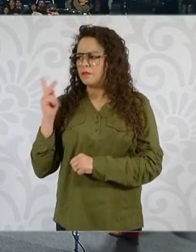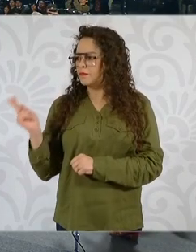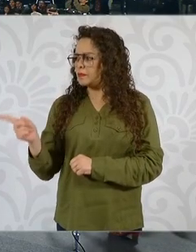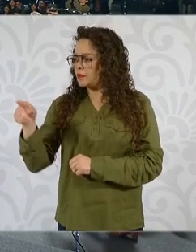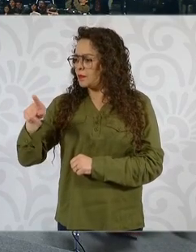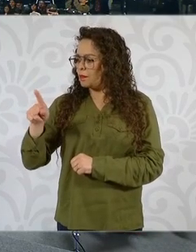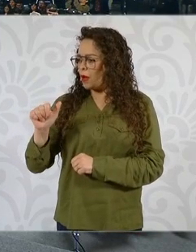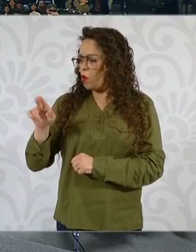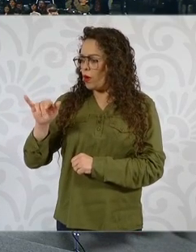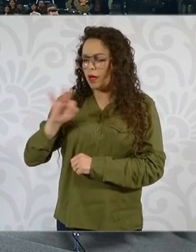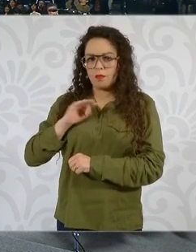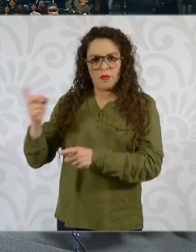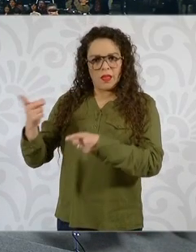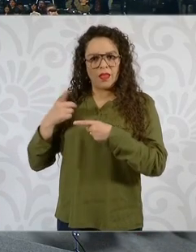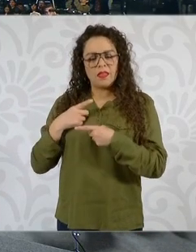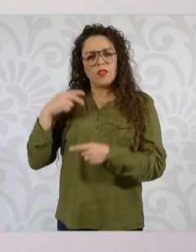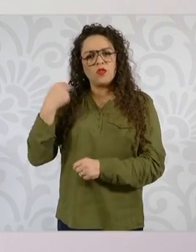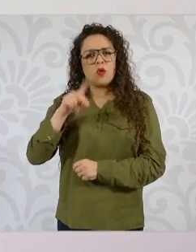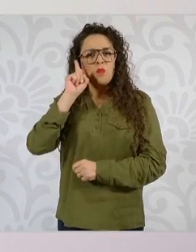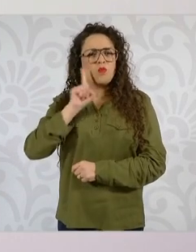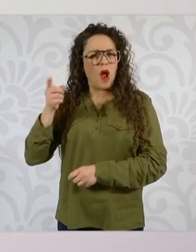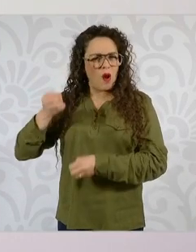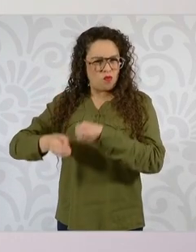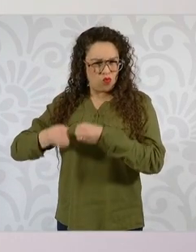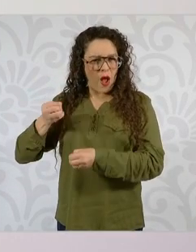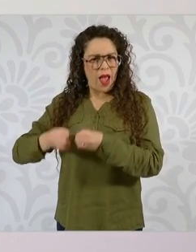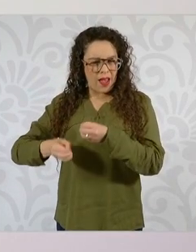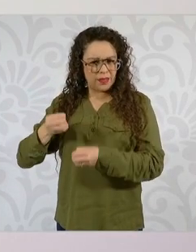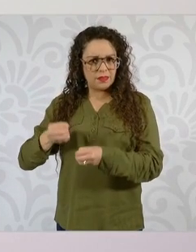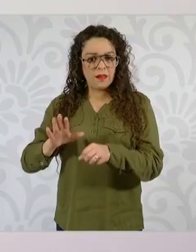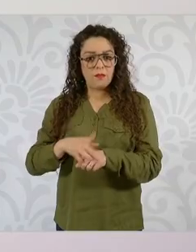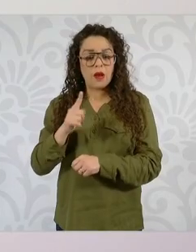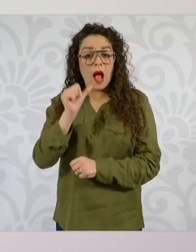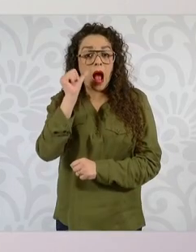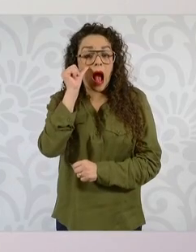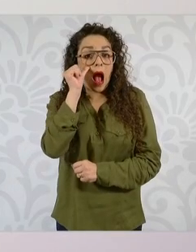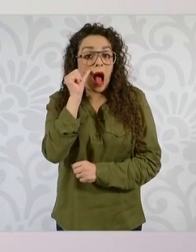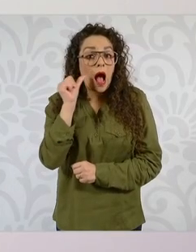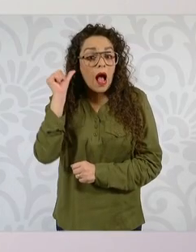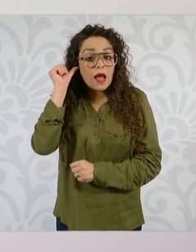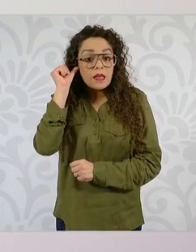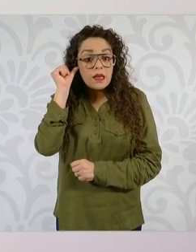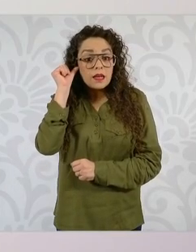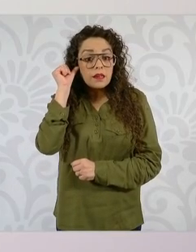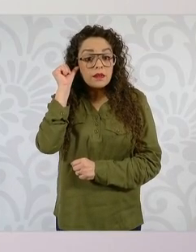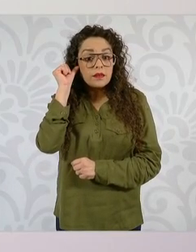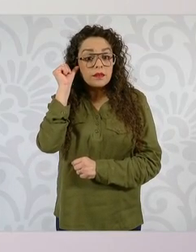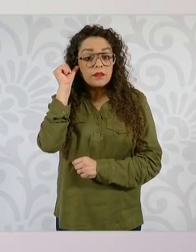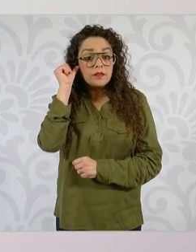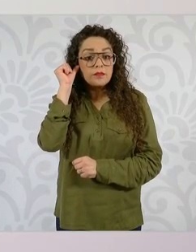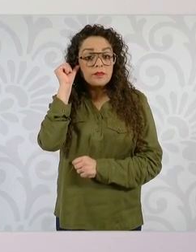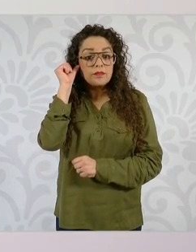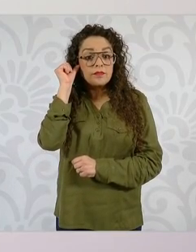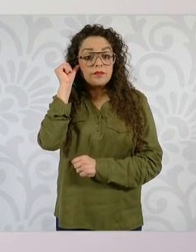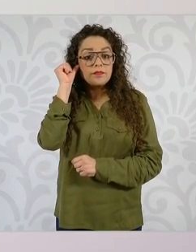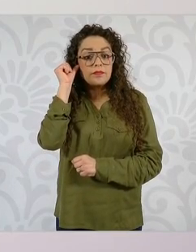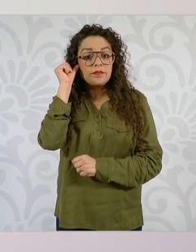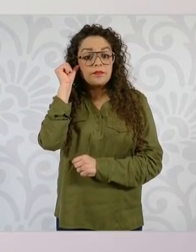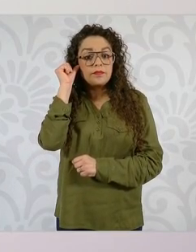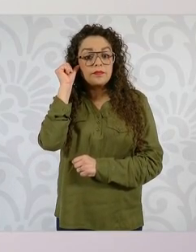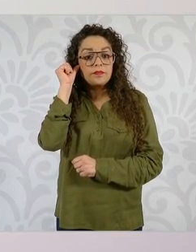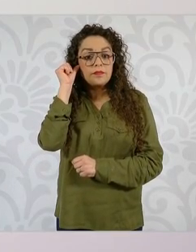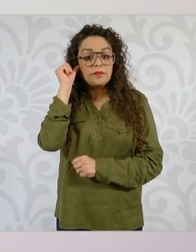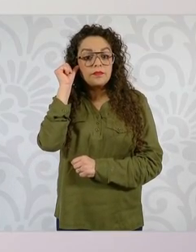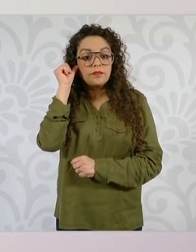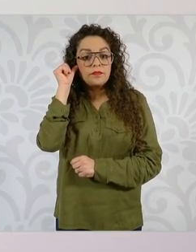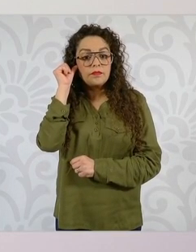juez, el día de ayer no nos ha notificado, es a través de los medios de comunicación,